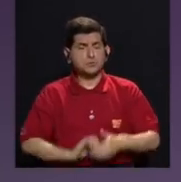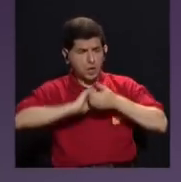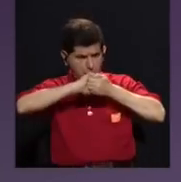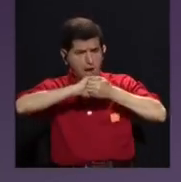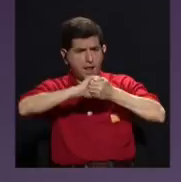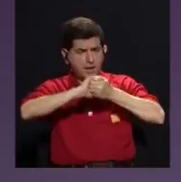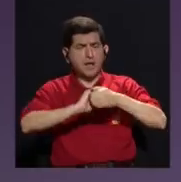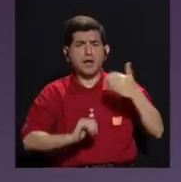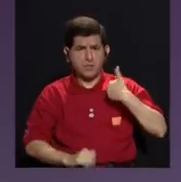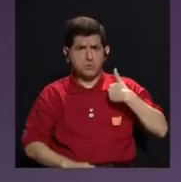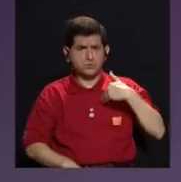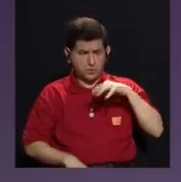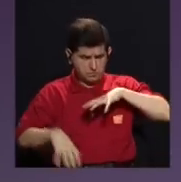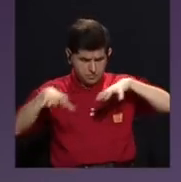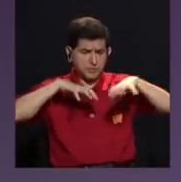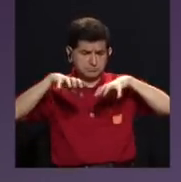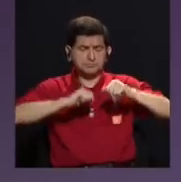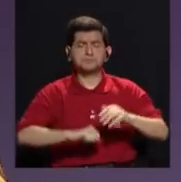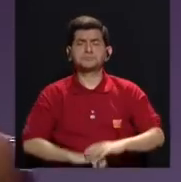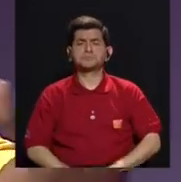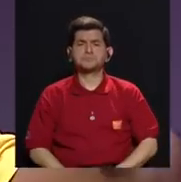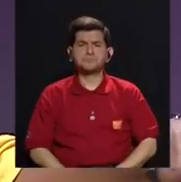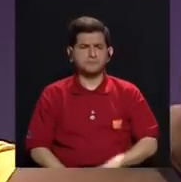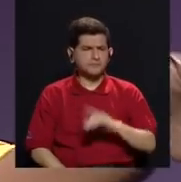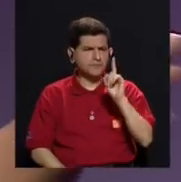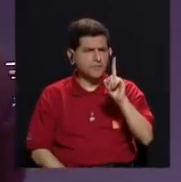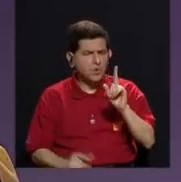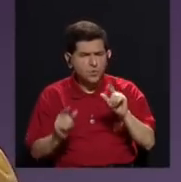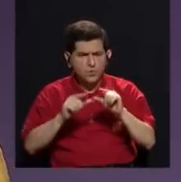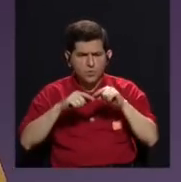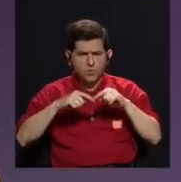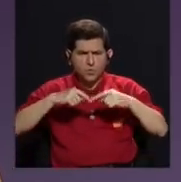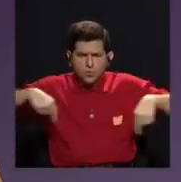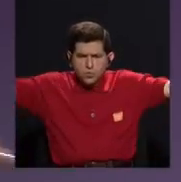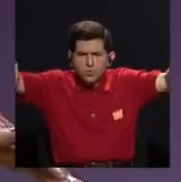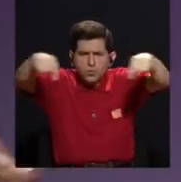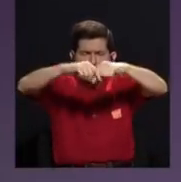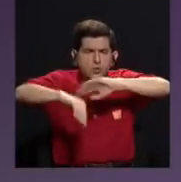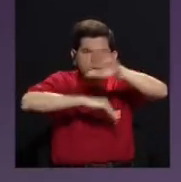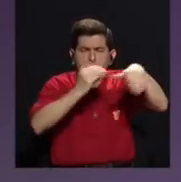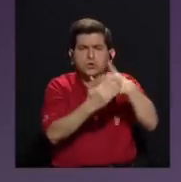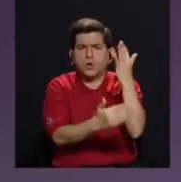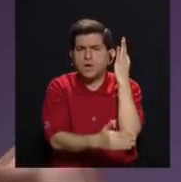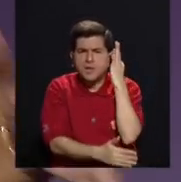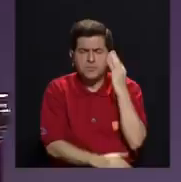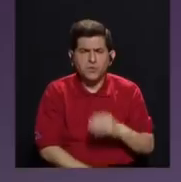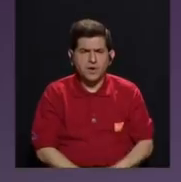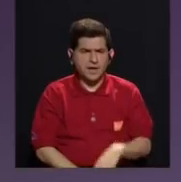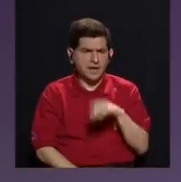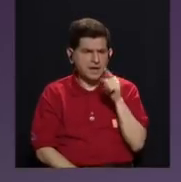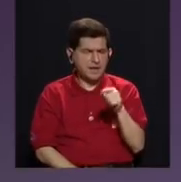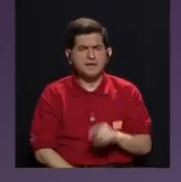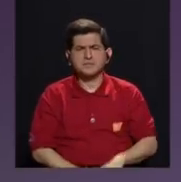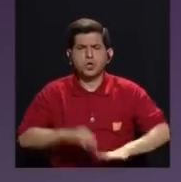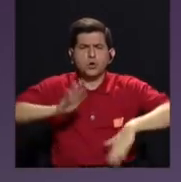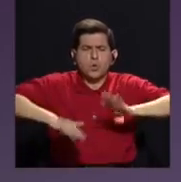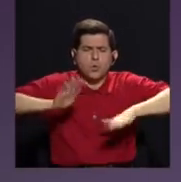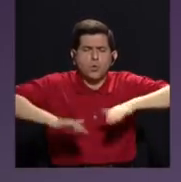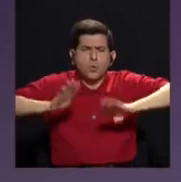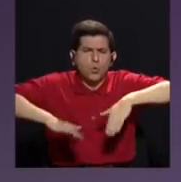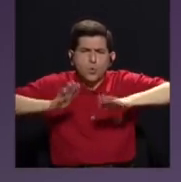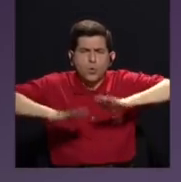en el movimiento y había un círculo enorme donde todas las mujeres estaban todas eran mujeres tocando los tambores